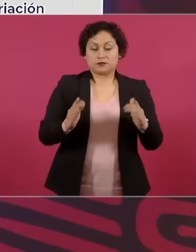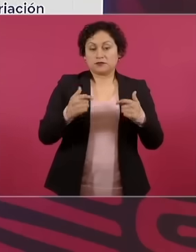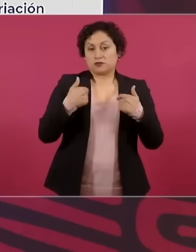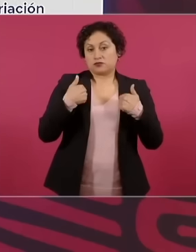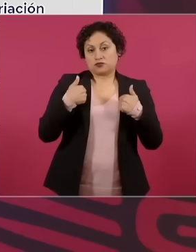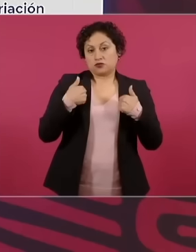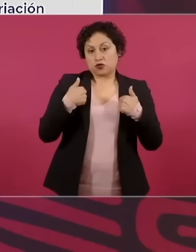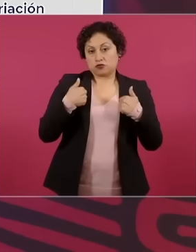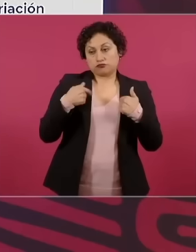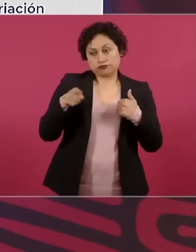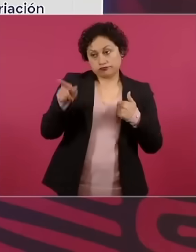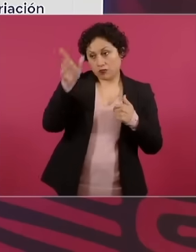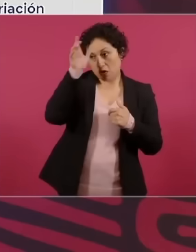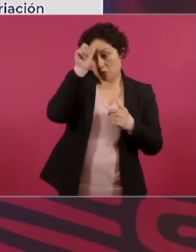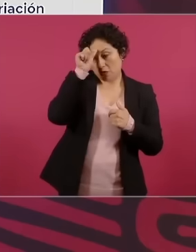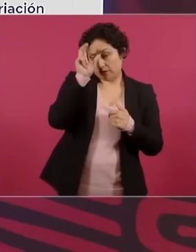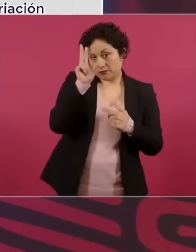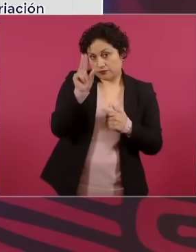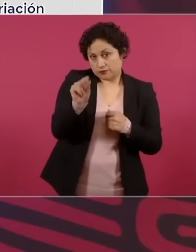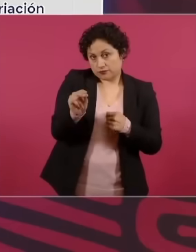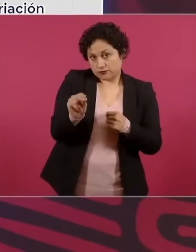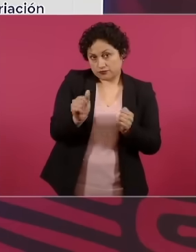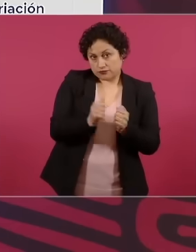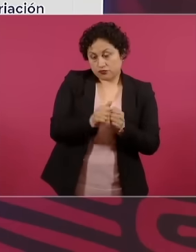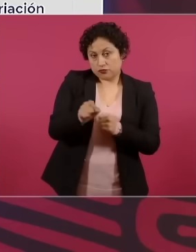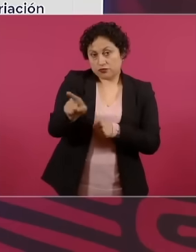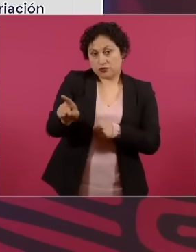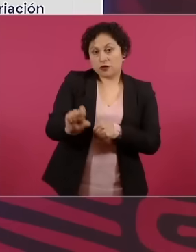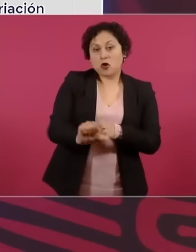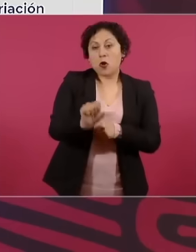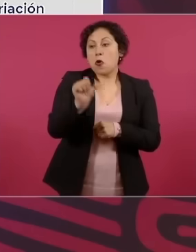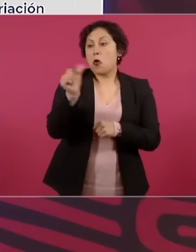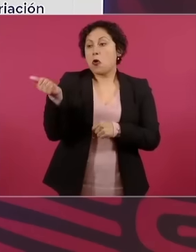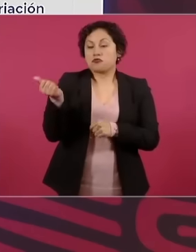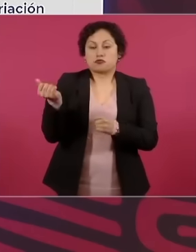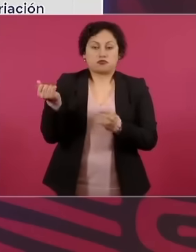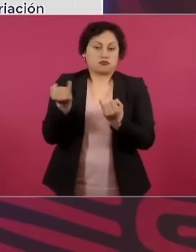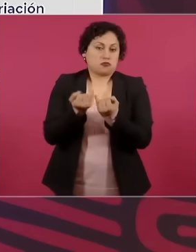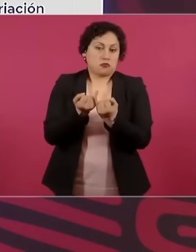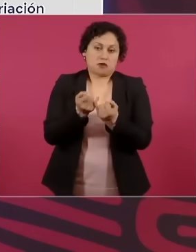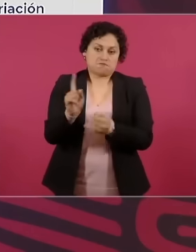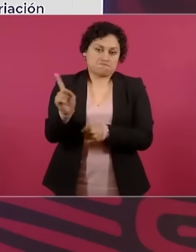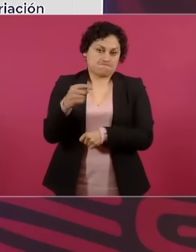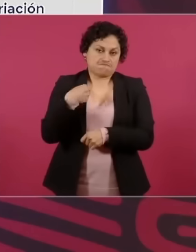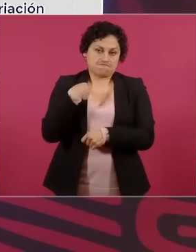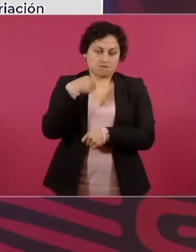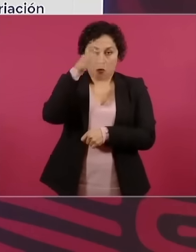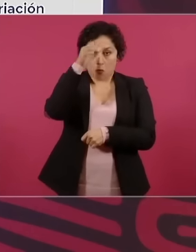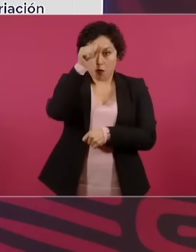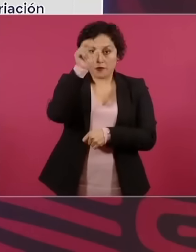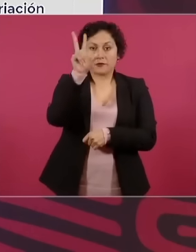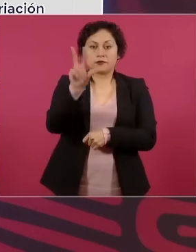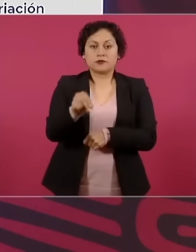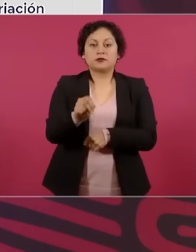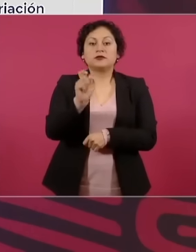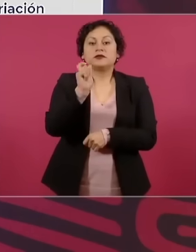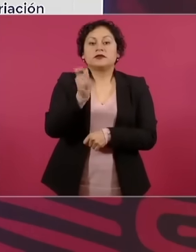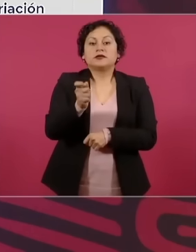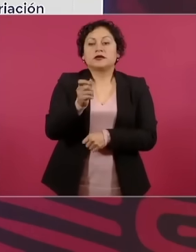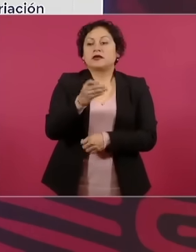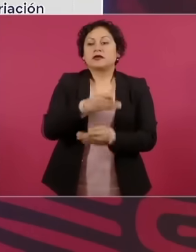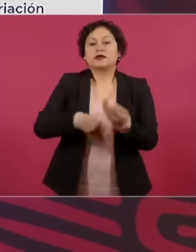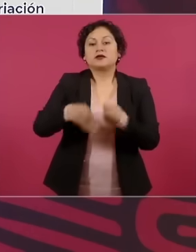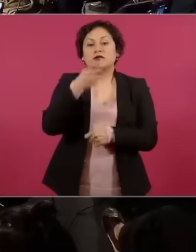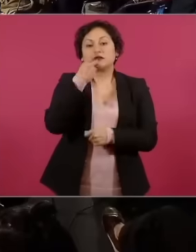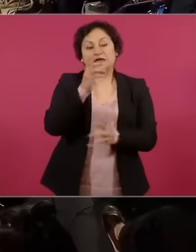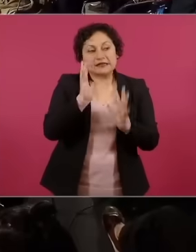coincido contigo ni con los que piensan como tú, de que todo se resuelve con